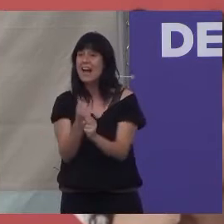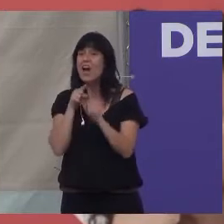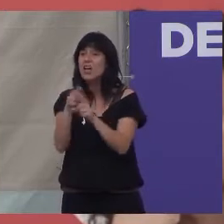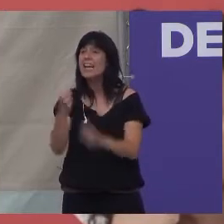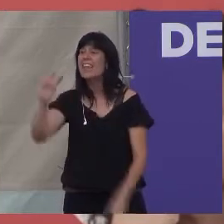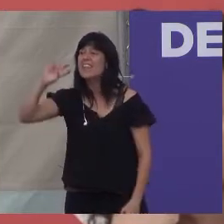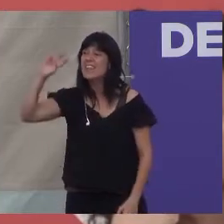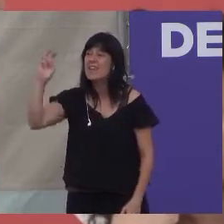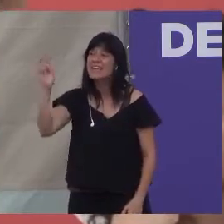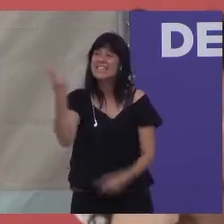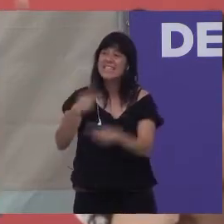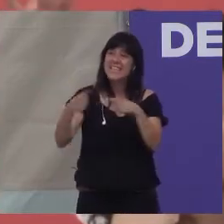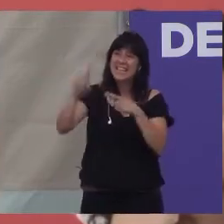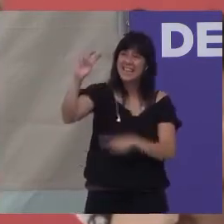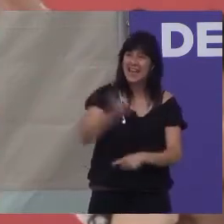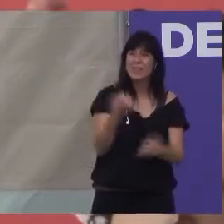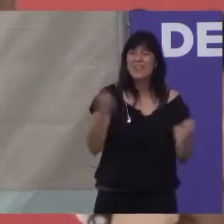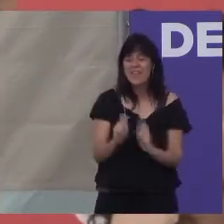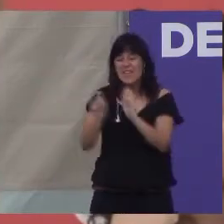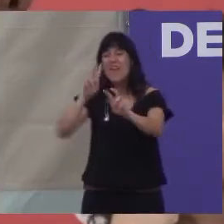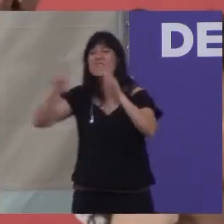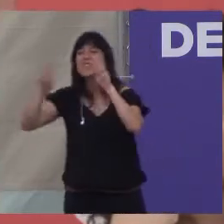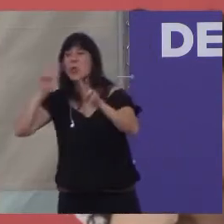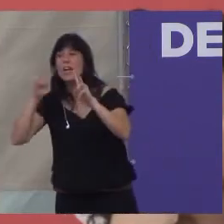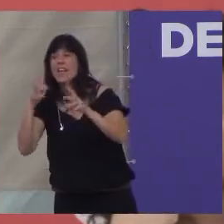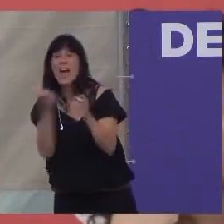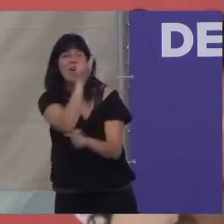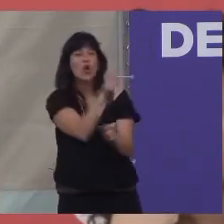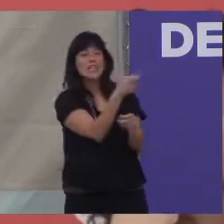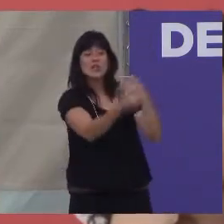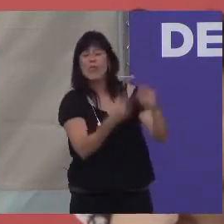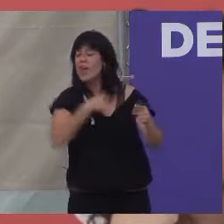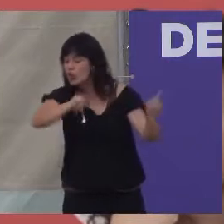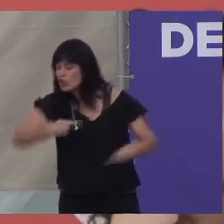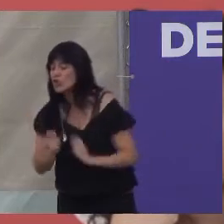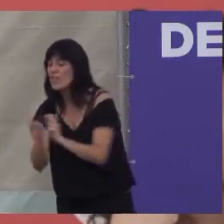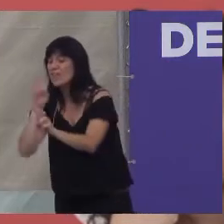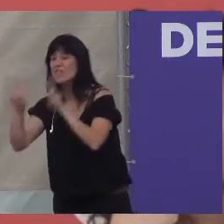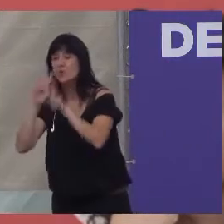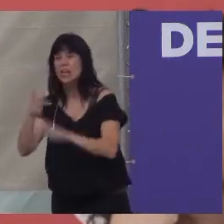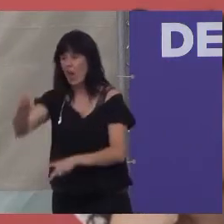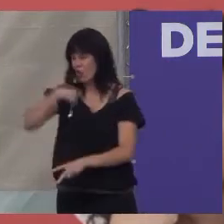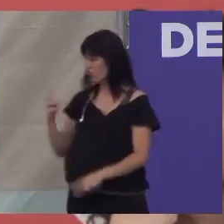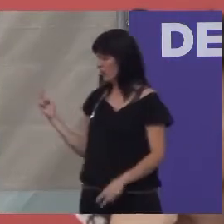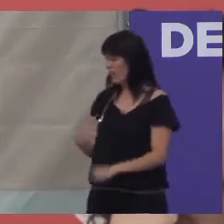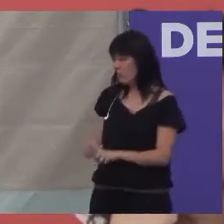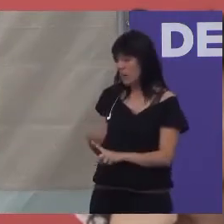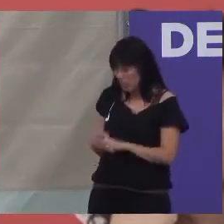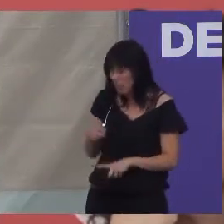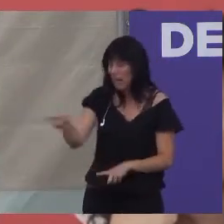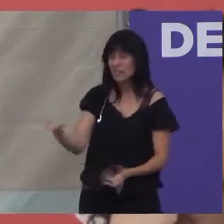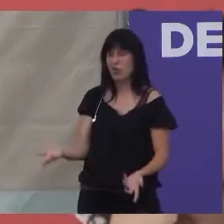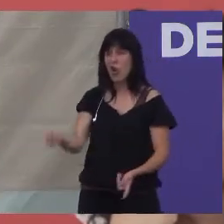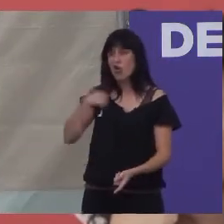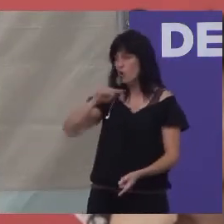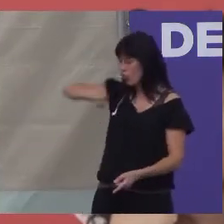diversidad. Tenemos que visualizar aquello que nadie visualiza. Nosotros hemos venido para eso. No hemos venido para cuestionarnos